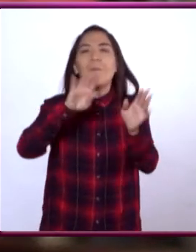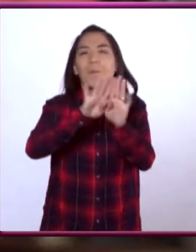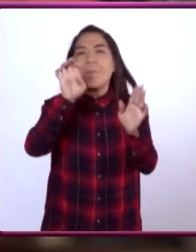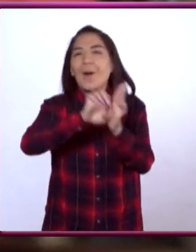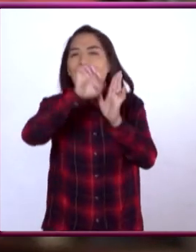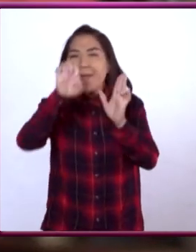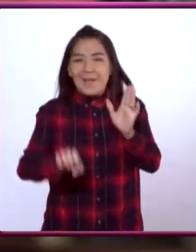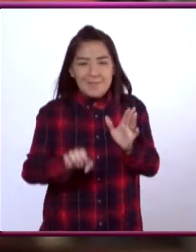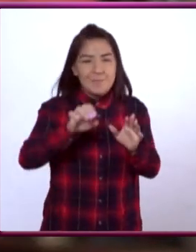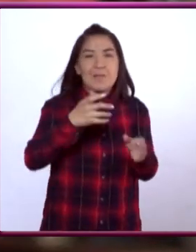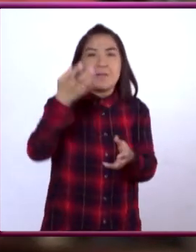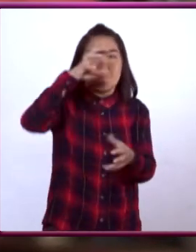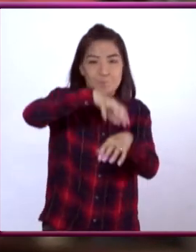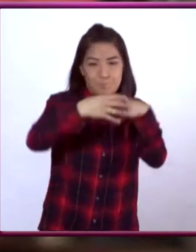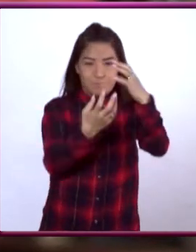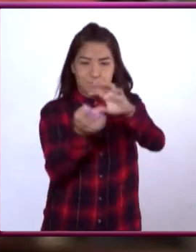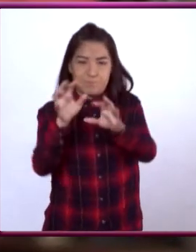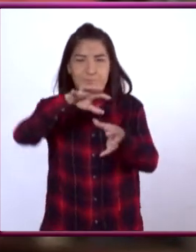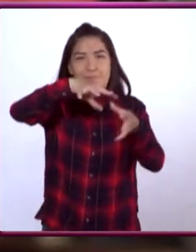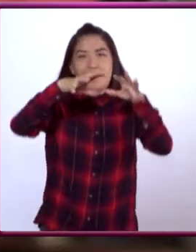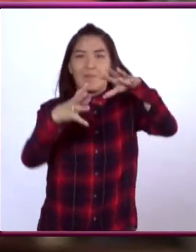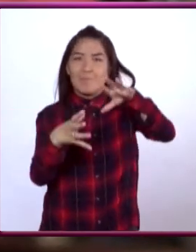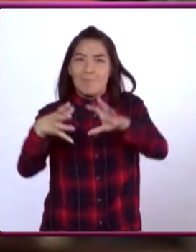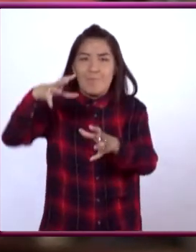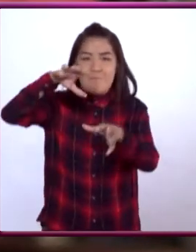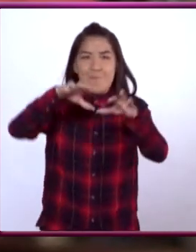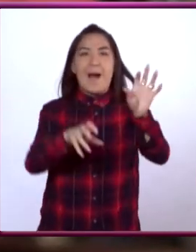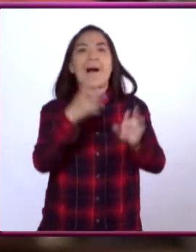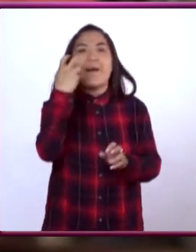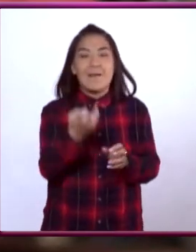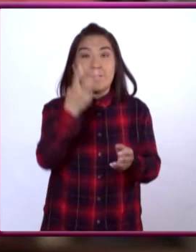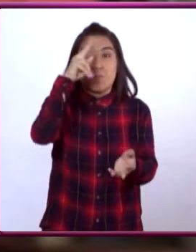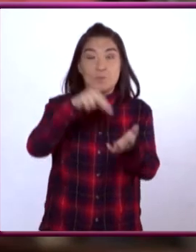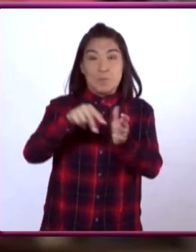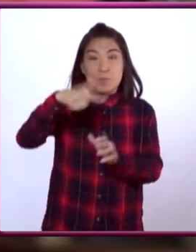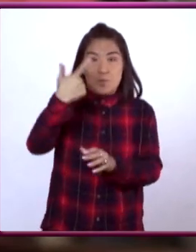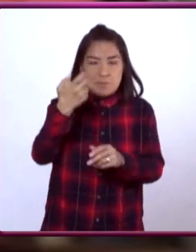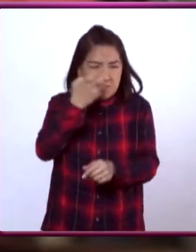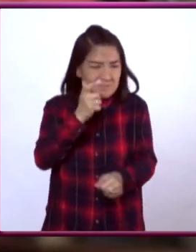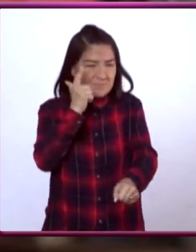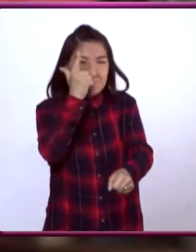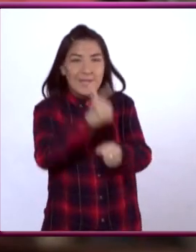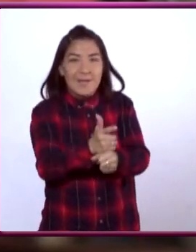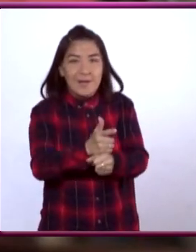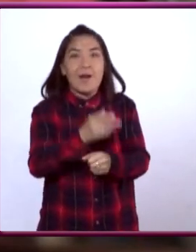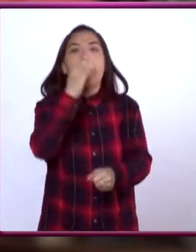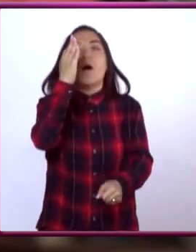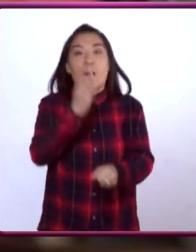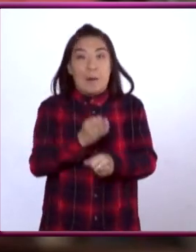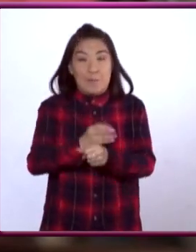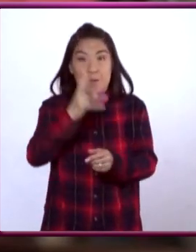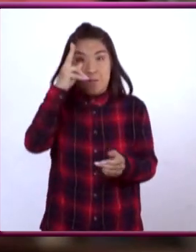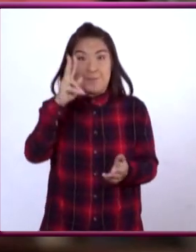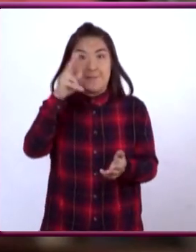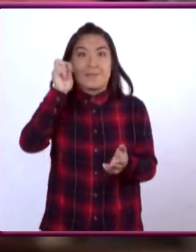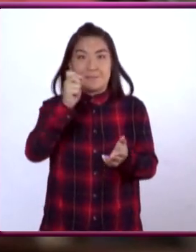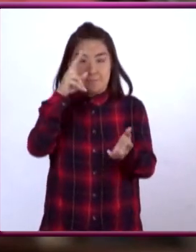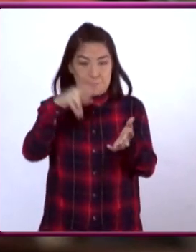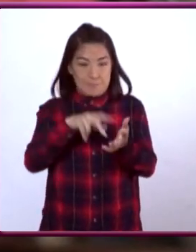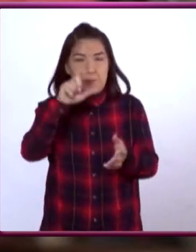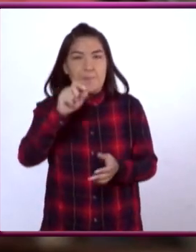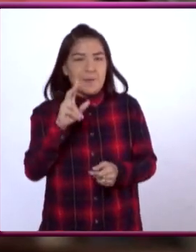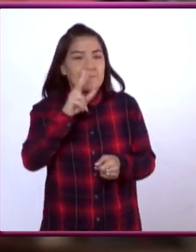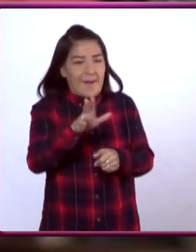una manifestación de eso. Entonces, ese bosón de Higgs fue el que descubrimos en el 2012. Entonces, nos permite decir que ahora el modelo